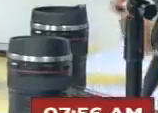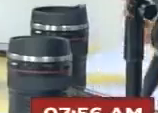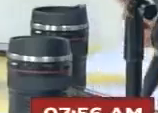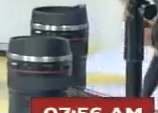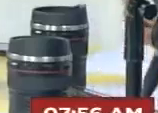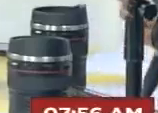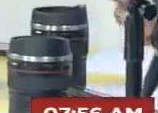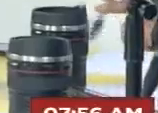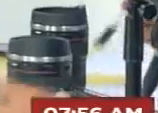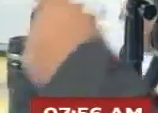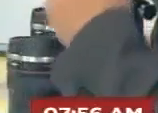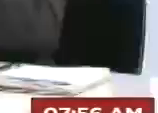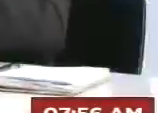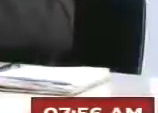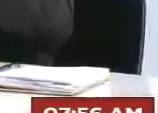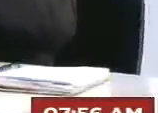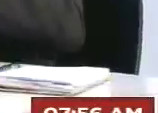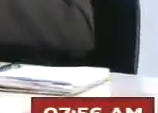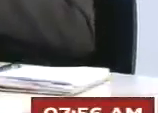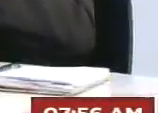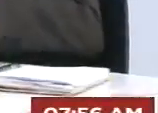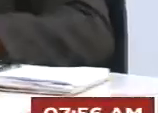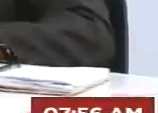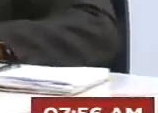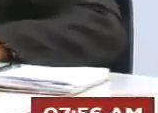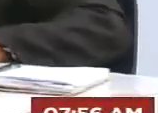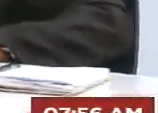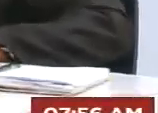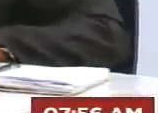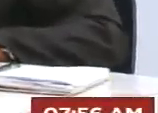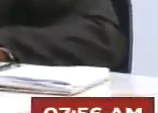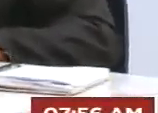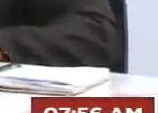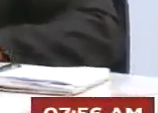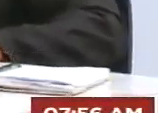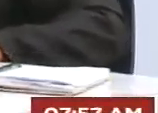libertad y de una patria libre. Nos despedimos, 7 de la mañana, 56 minutos.